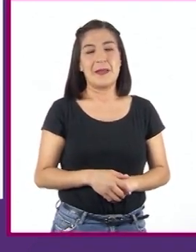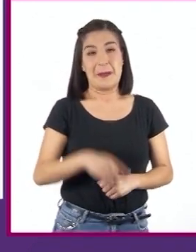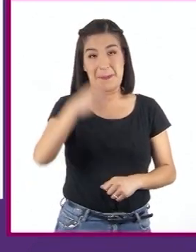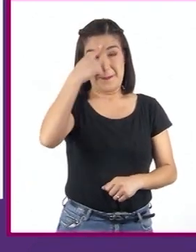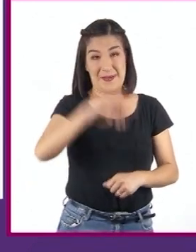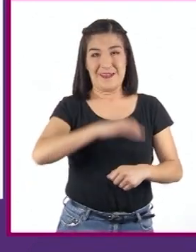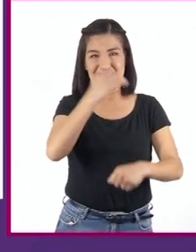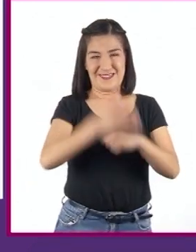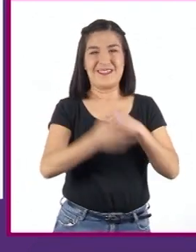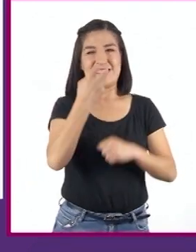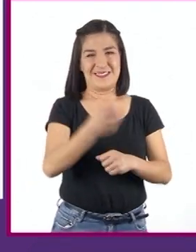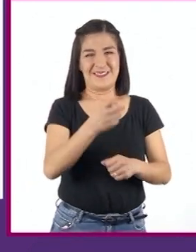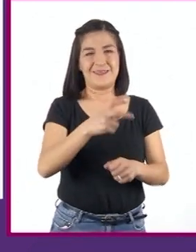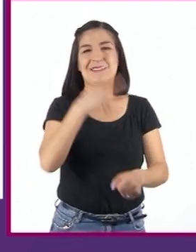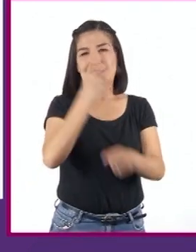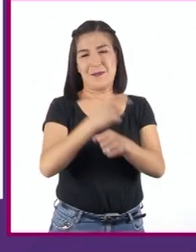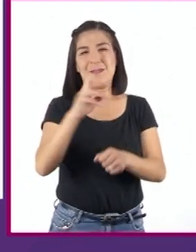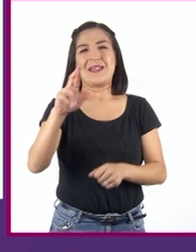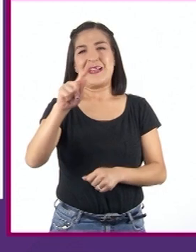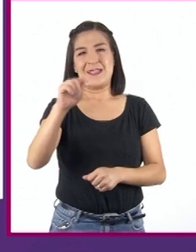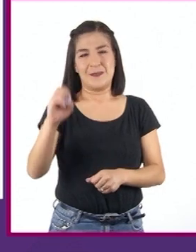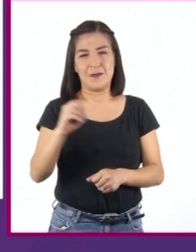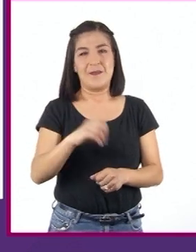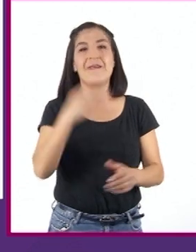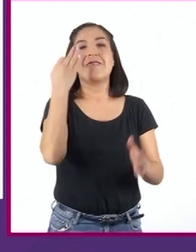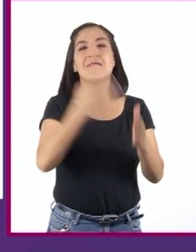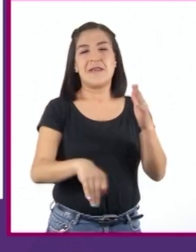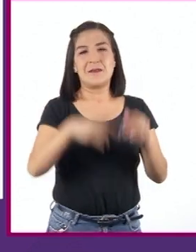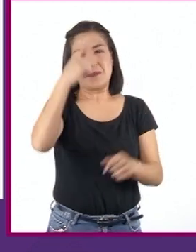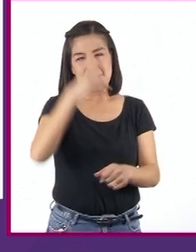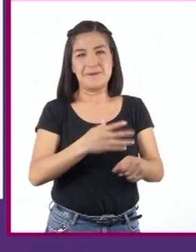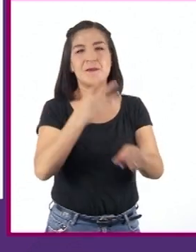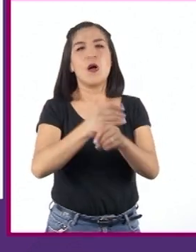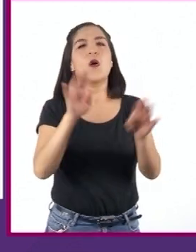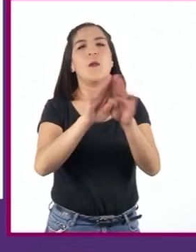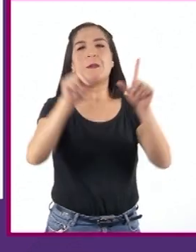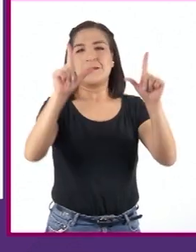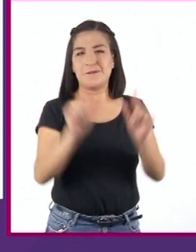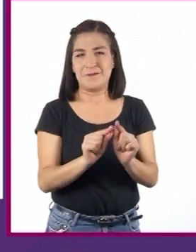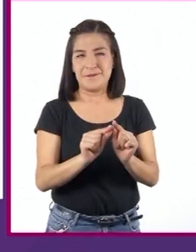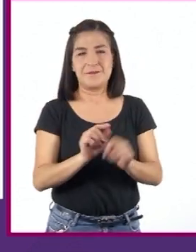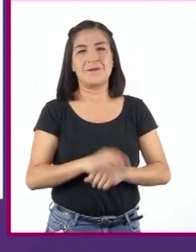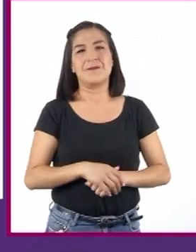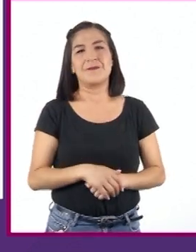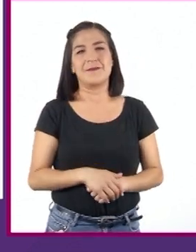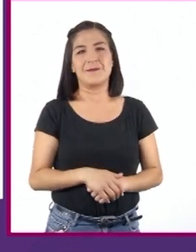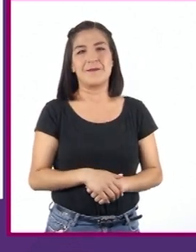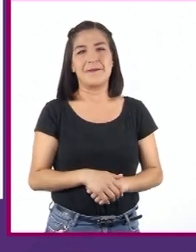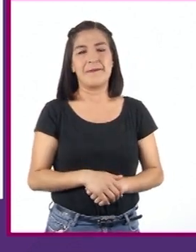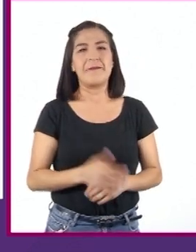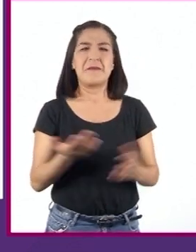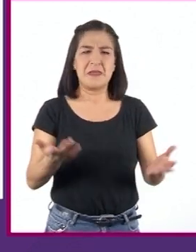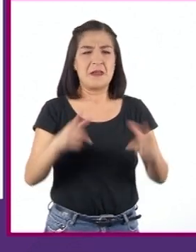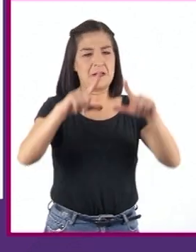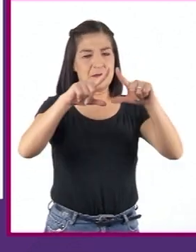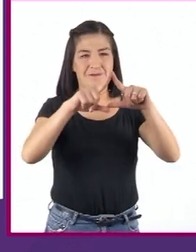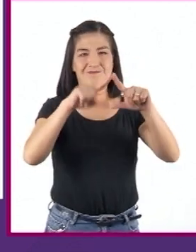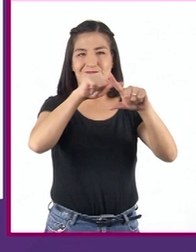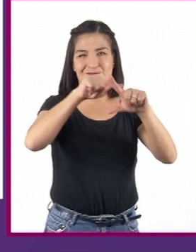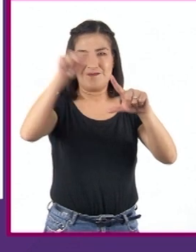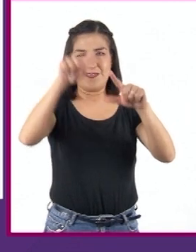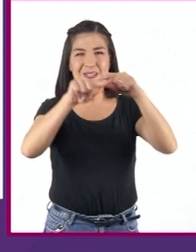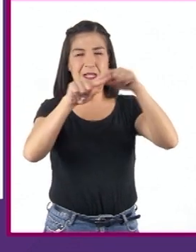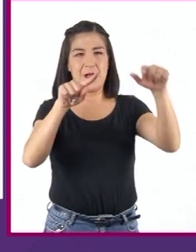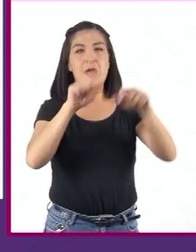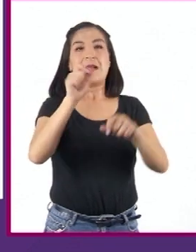Para terminar con este segundo reto, solo falta aclarar la solución. Si